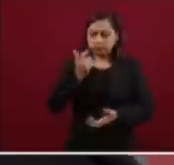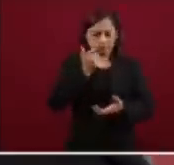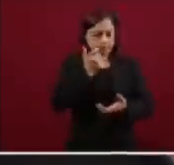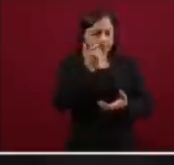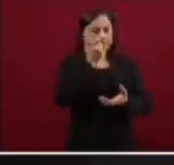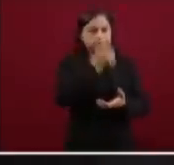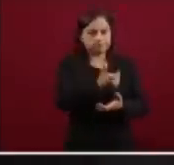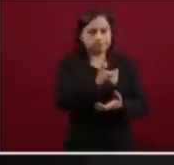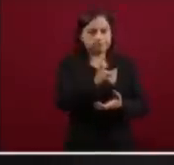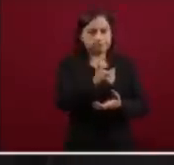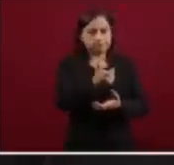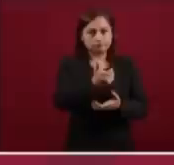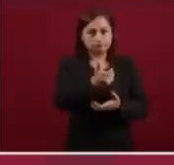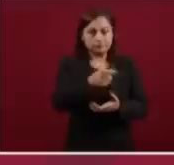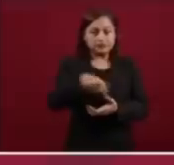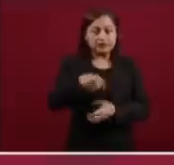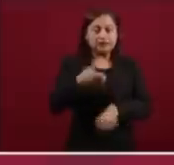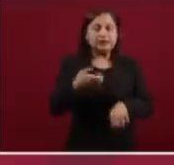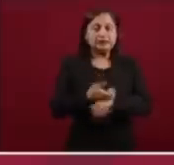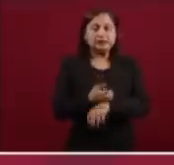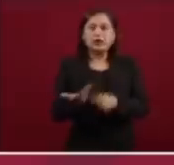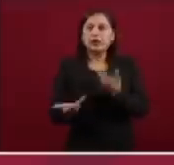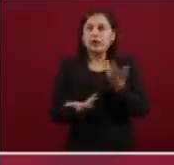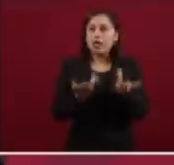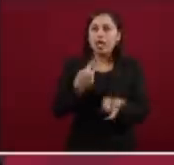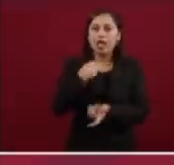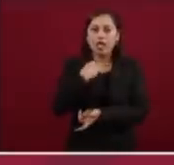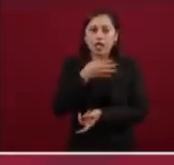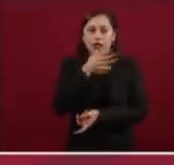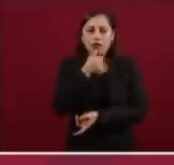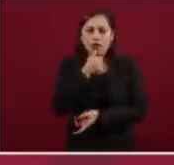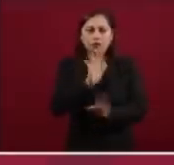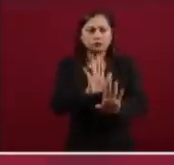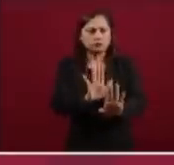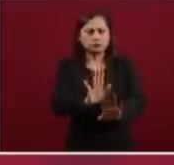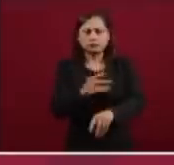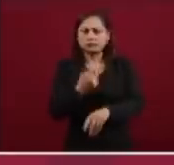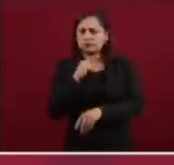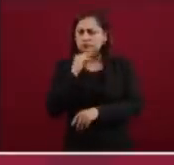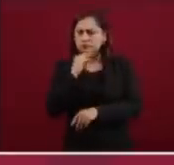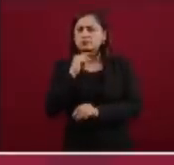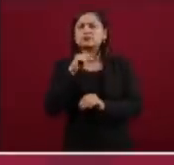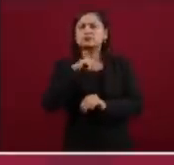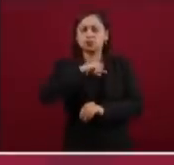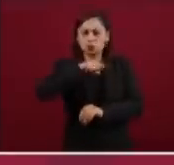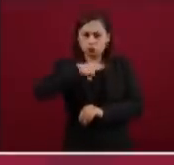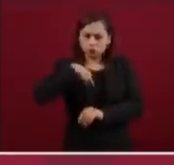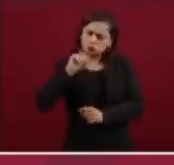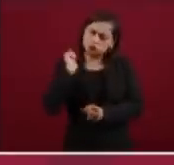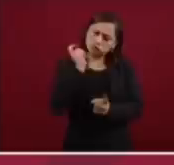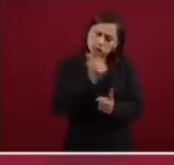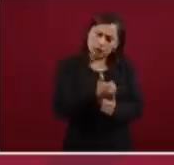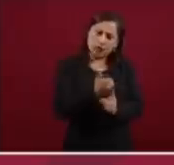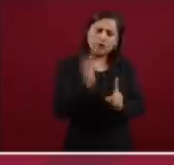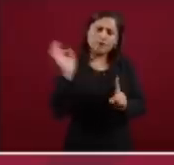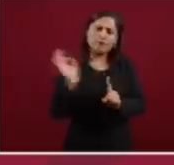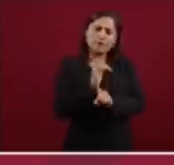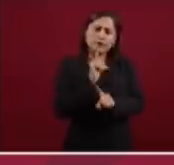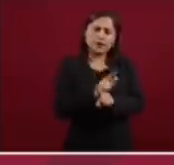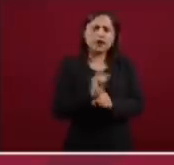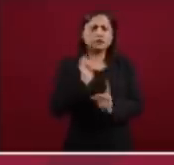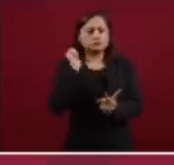nosotros nos hacemos cargo pero vamos primero a revisar la